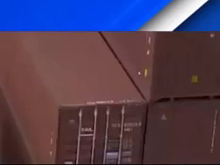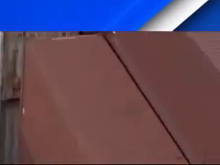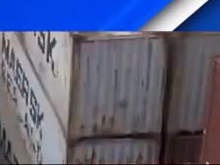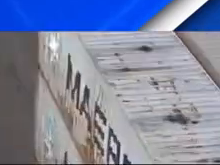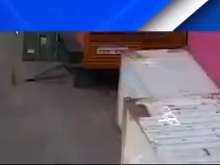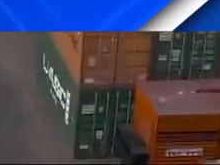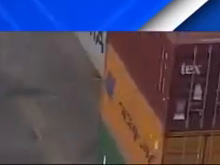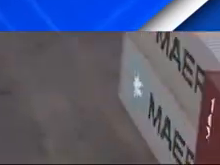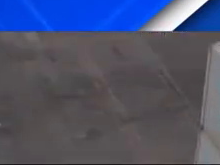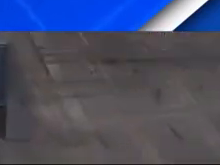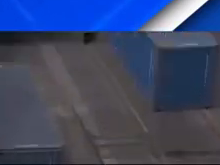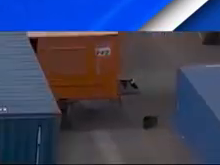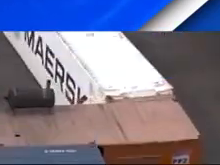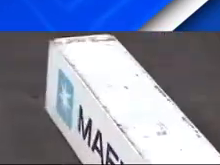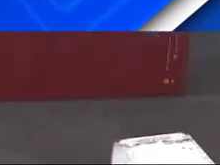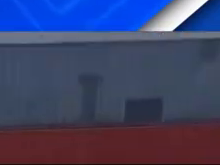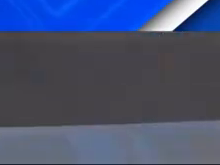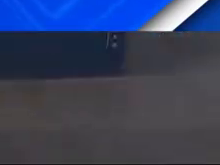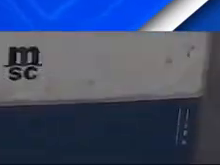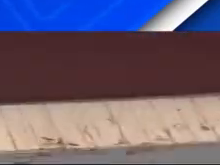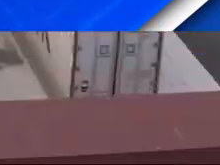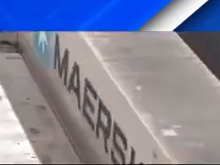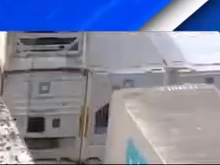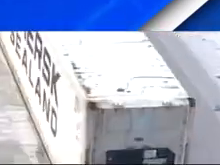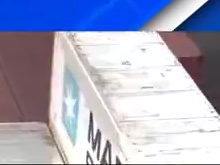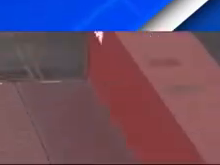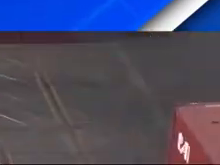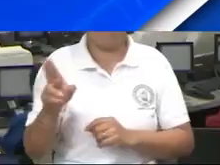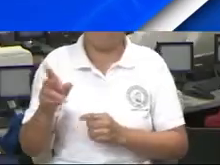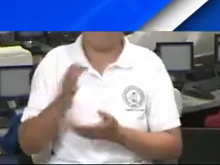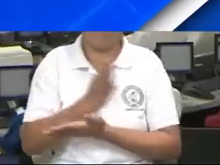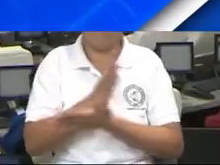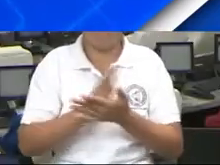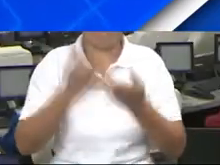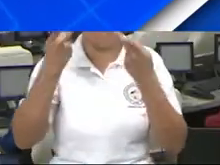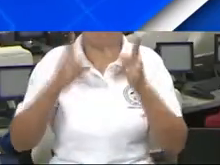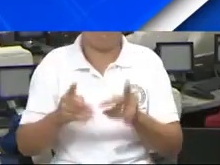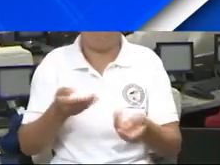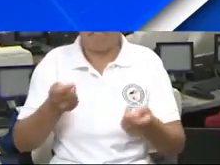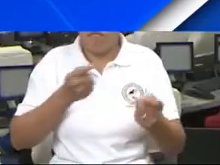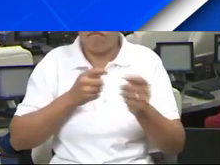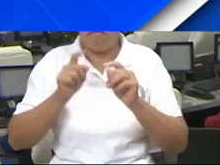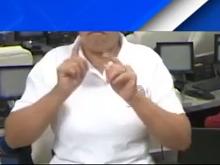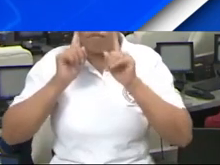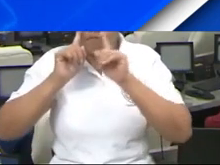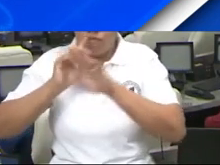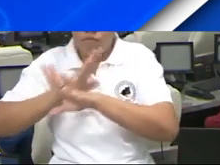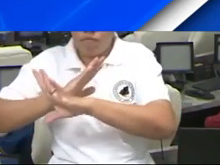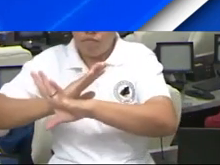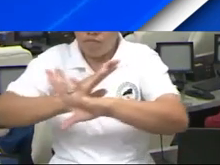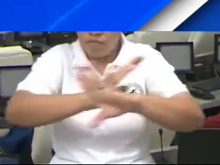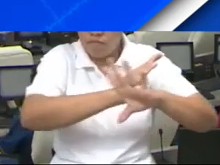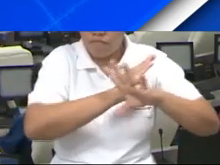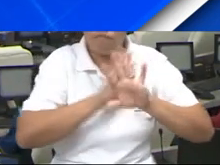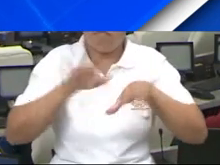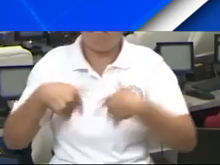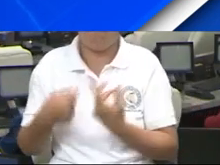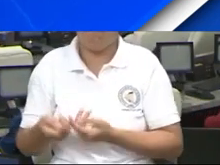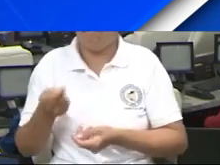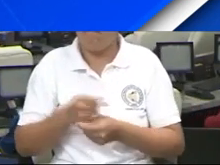que perfeccionará los mecanismos para evitar